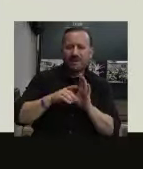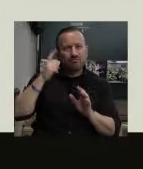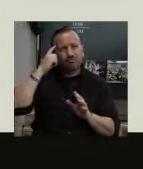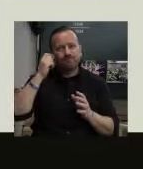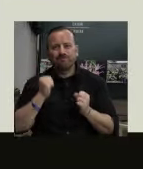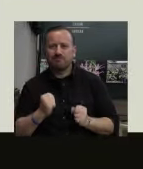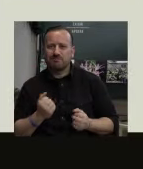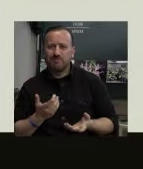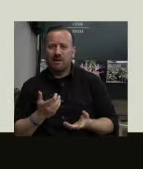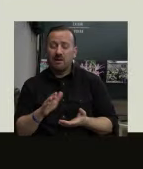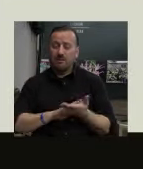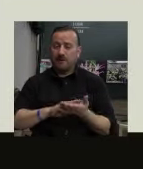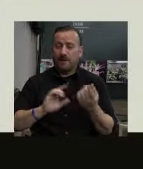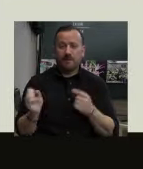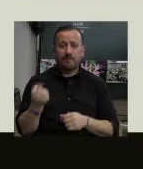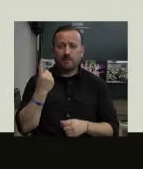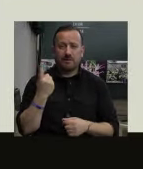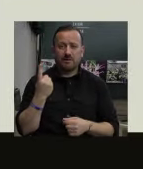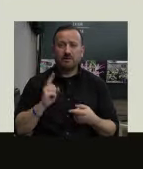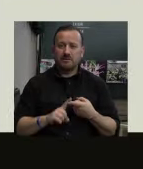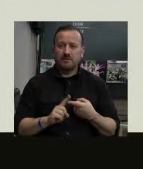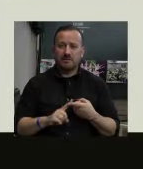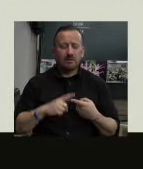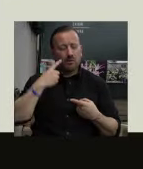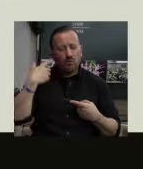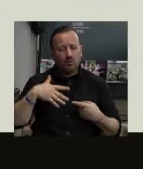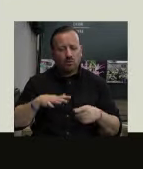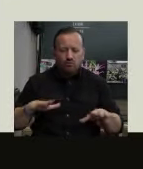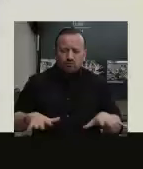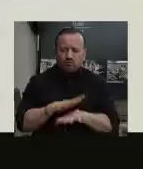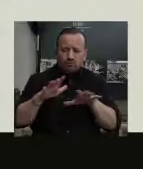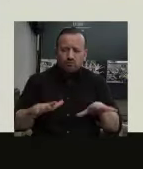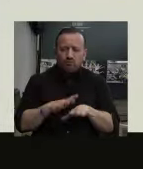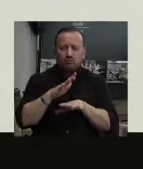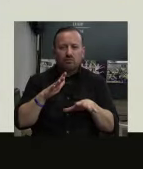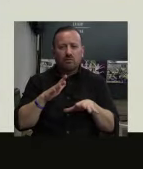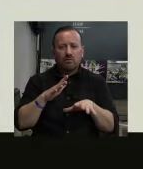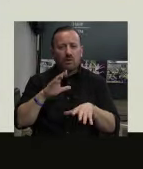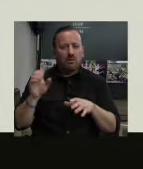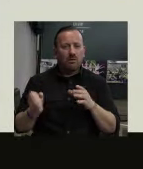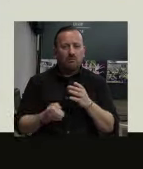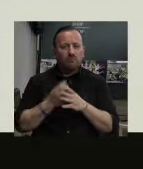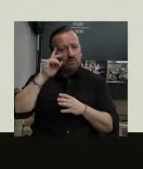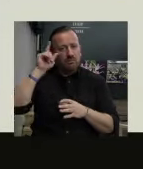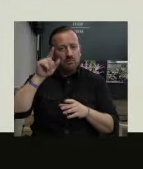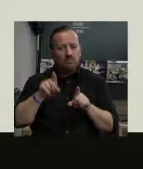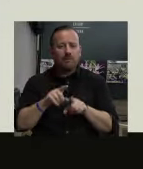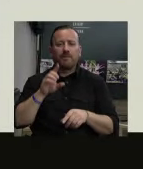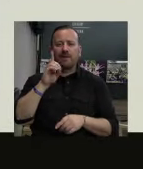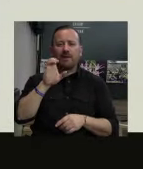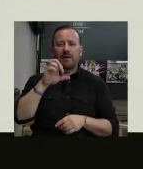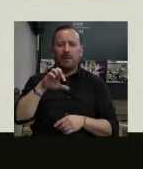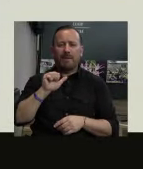capacidades la primera que es clave en el emprendimiento en la innovación de parar